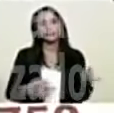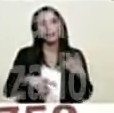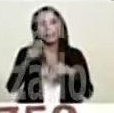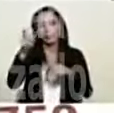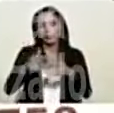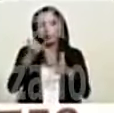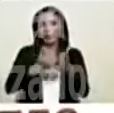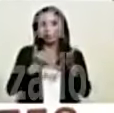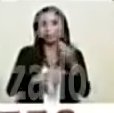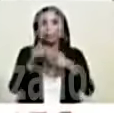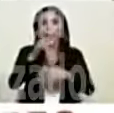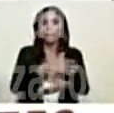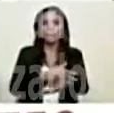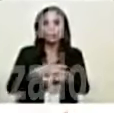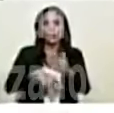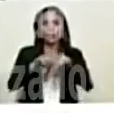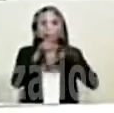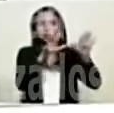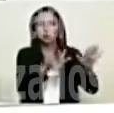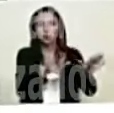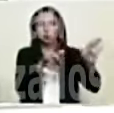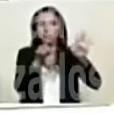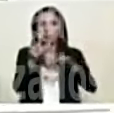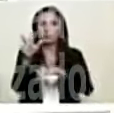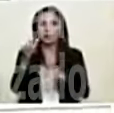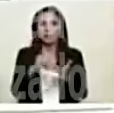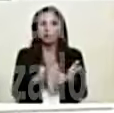Personas con registros,